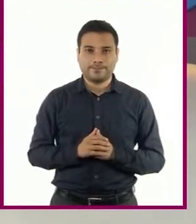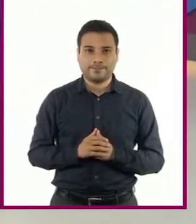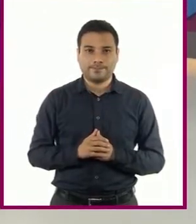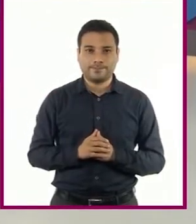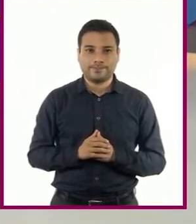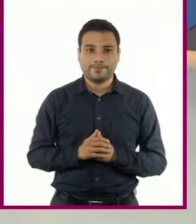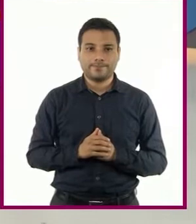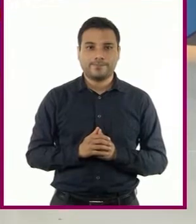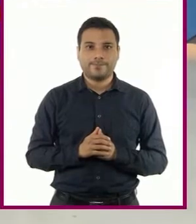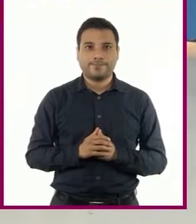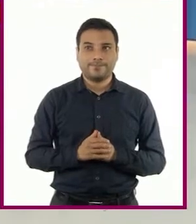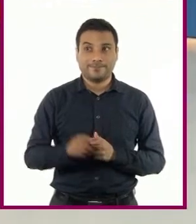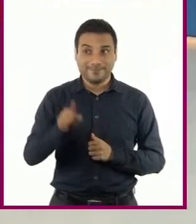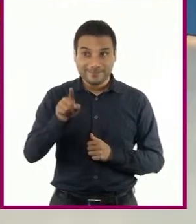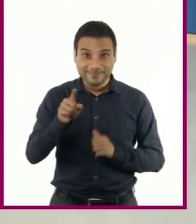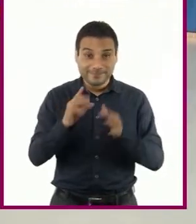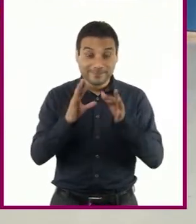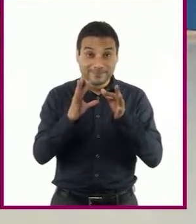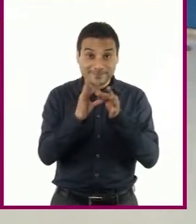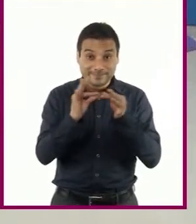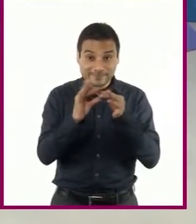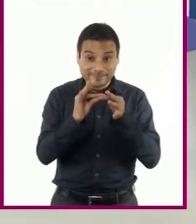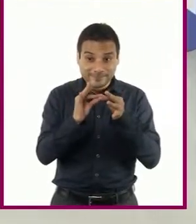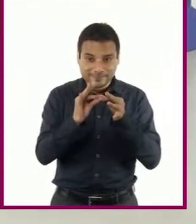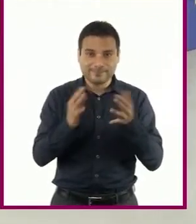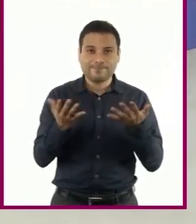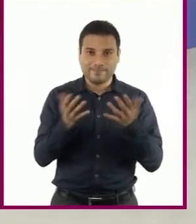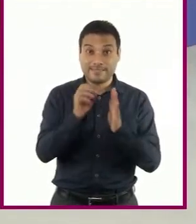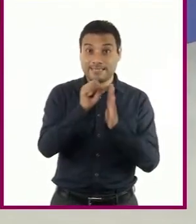Después de lo expuesto, podemos decir que la democracia se